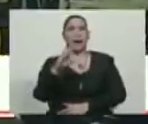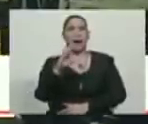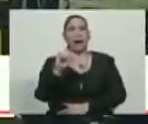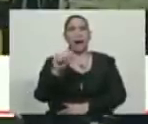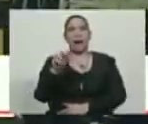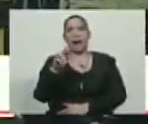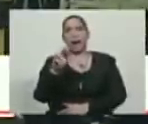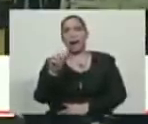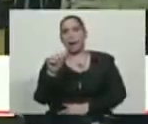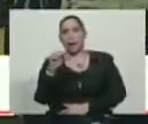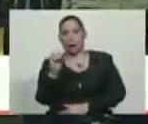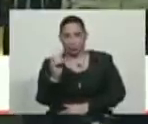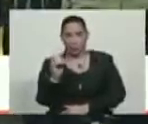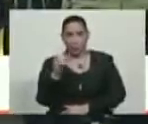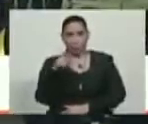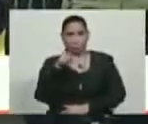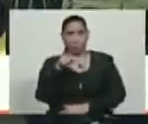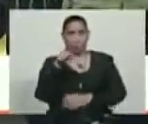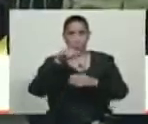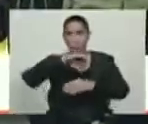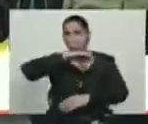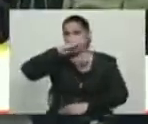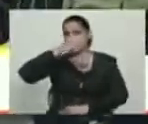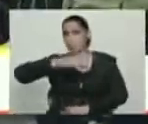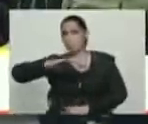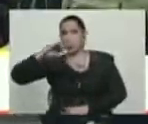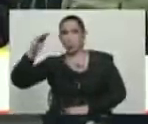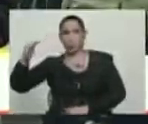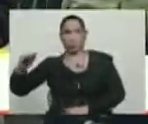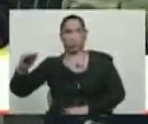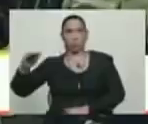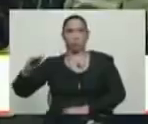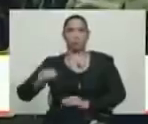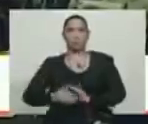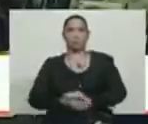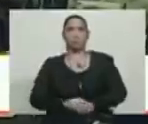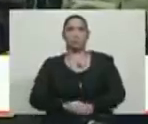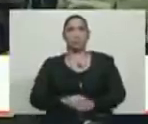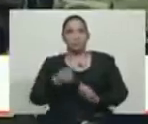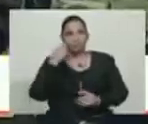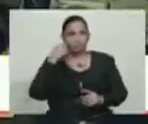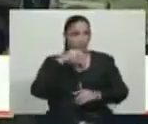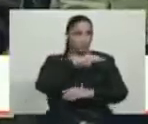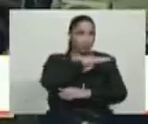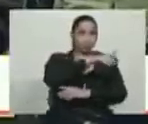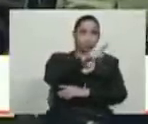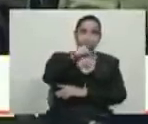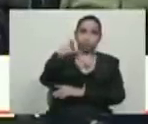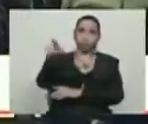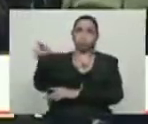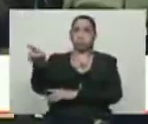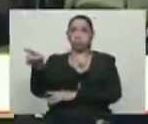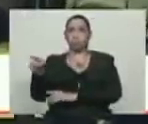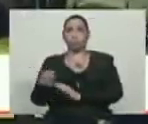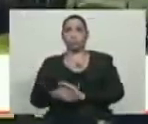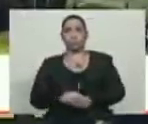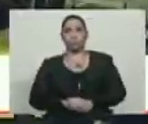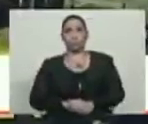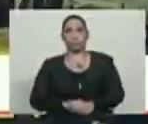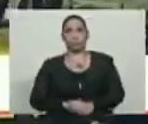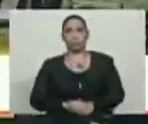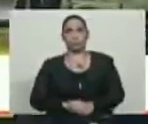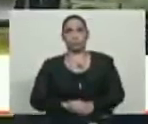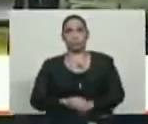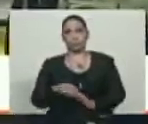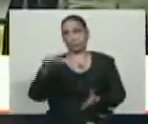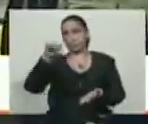zona llena de leyendas, estas montañas, estas lomas, este horizonte creciente hacia allá, hacia el